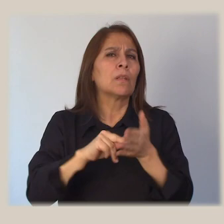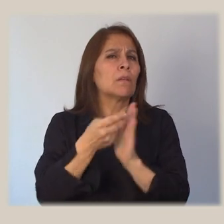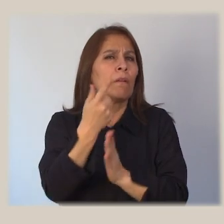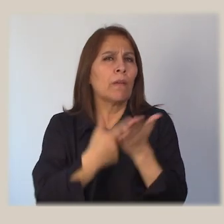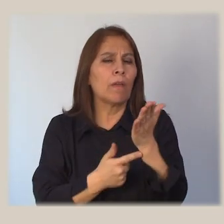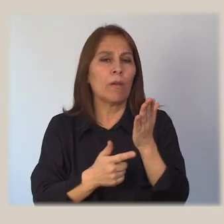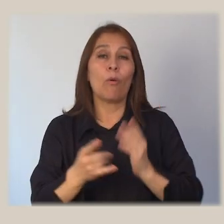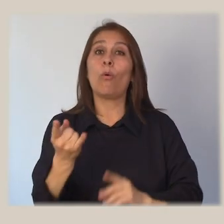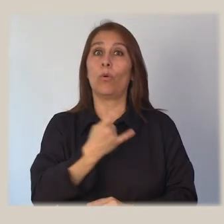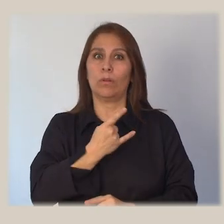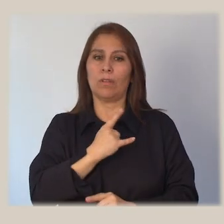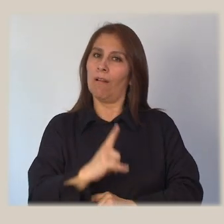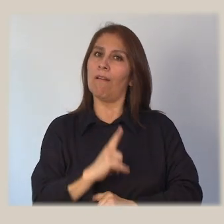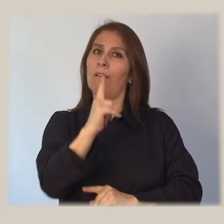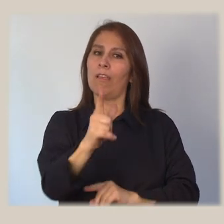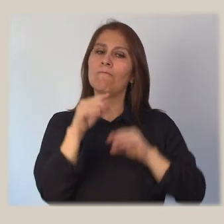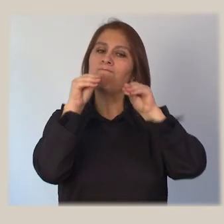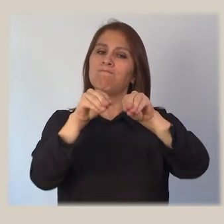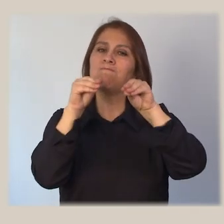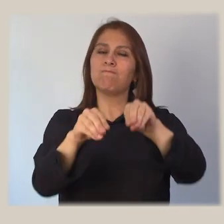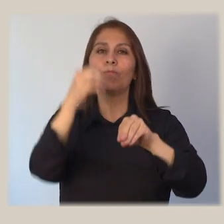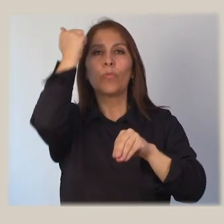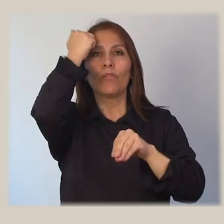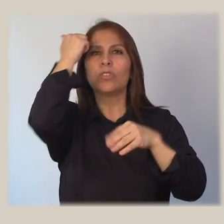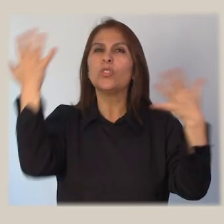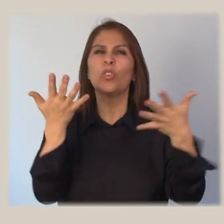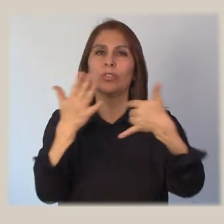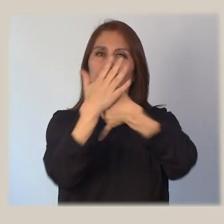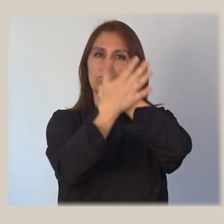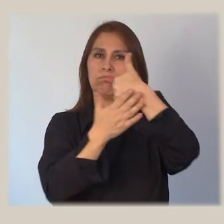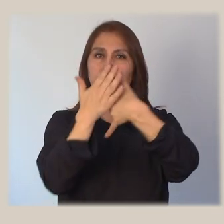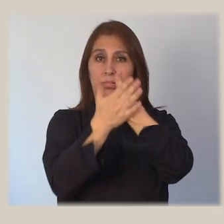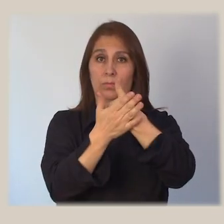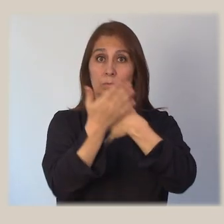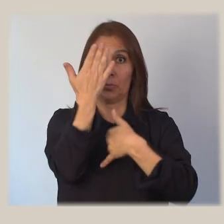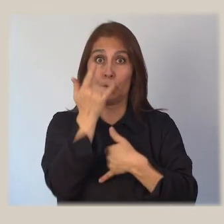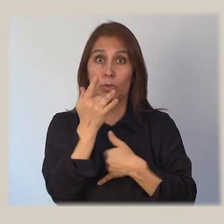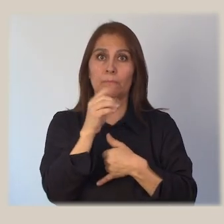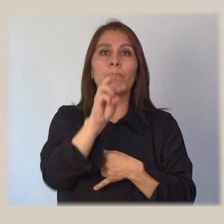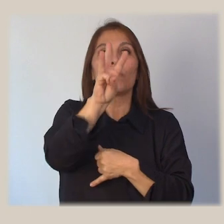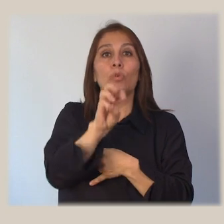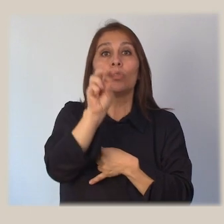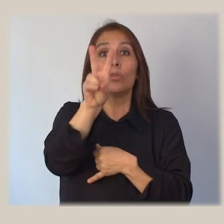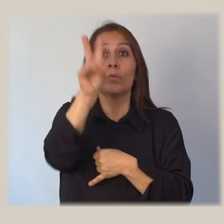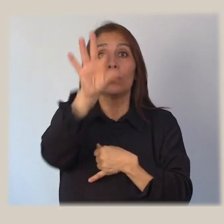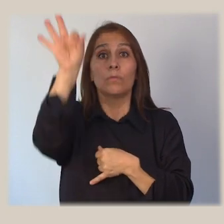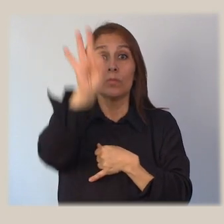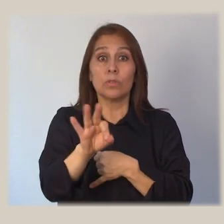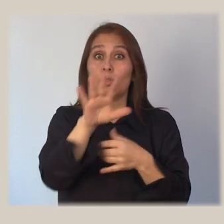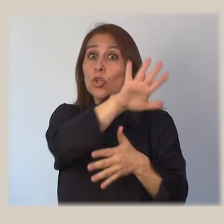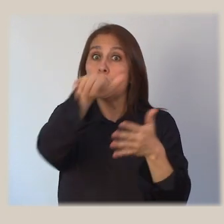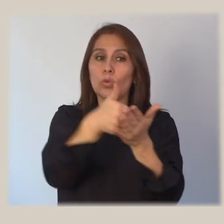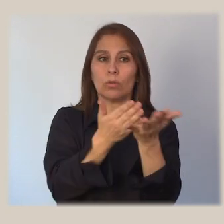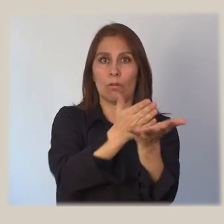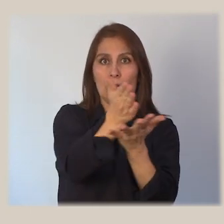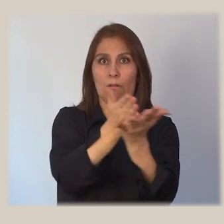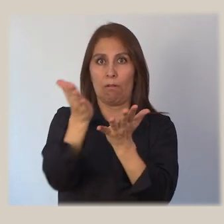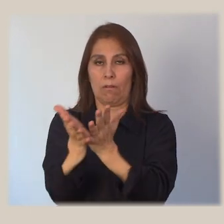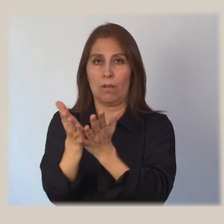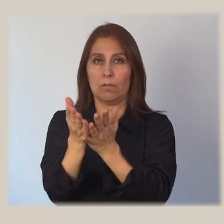la universidad es líder en la formación de maestros en el país, ya que el 82% de los programas de licenciatura y